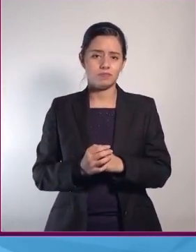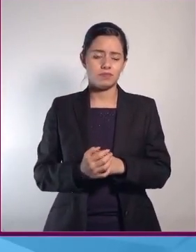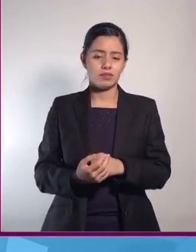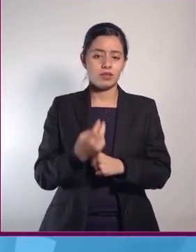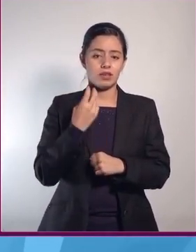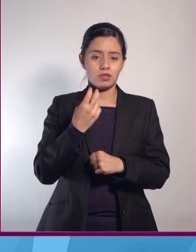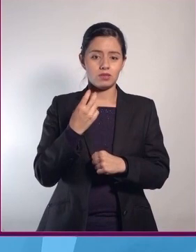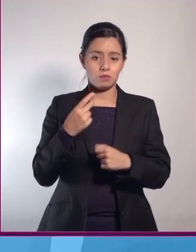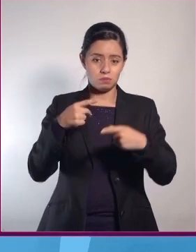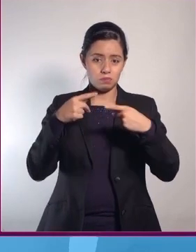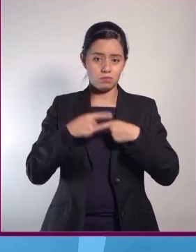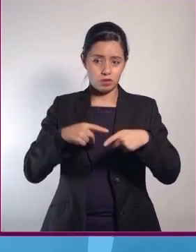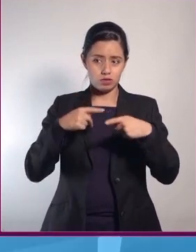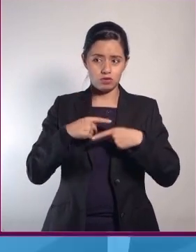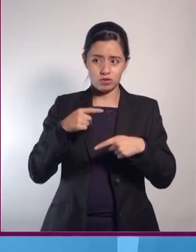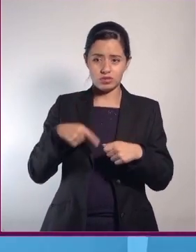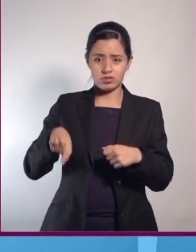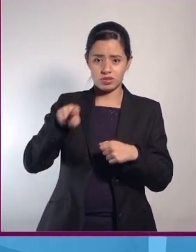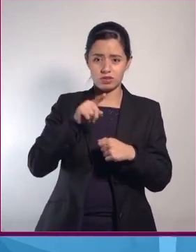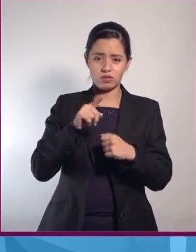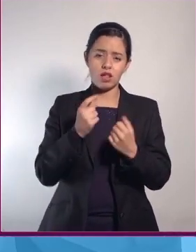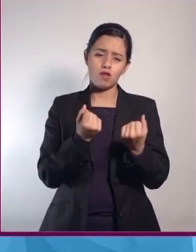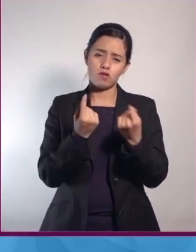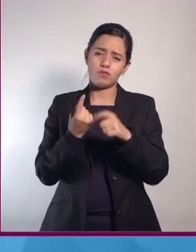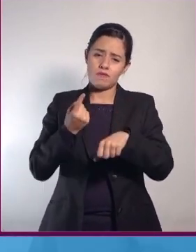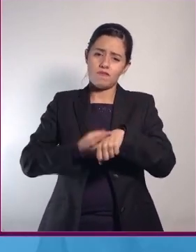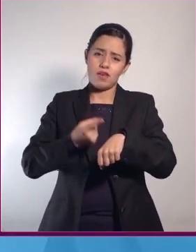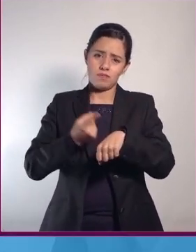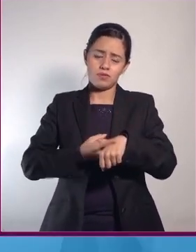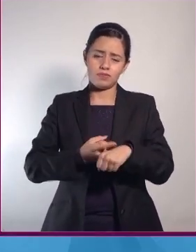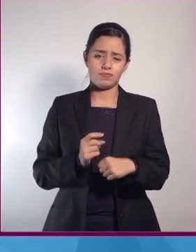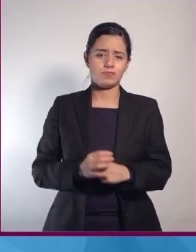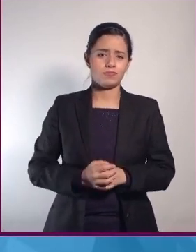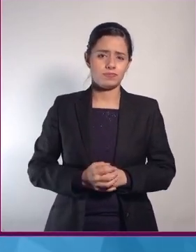tiempos ya no había personal, todos con baja médica.